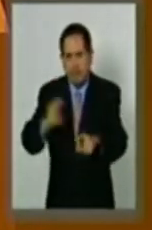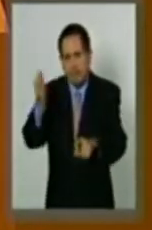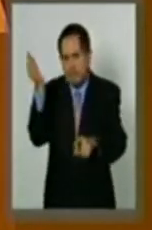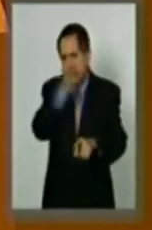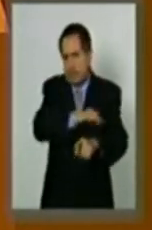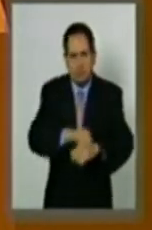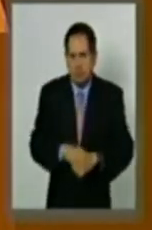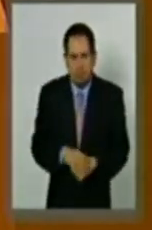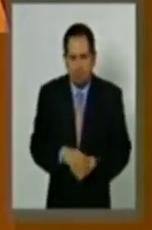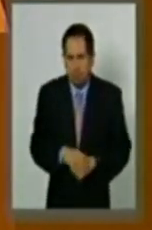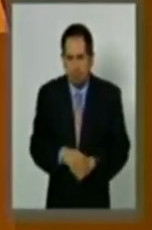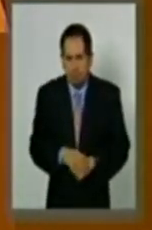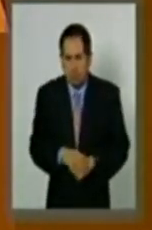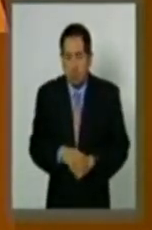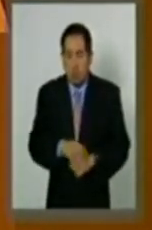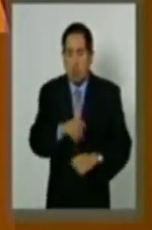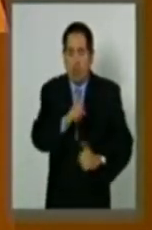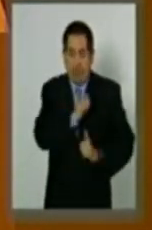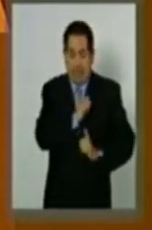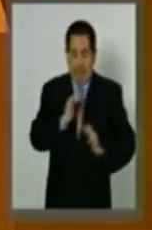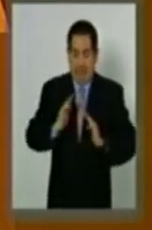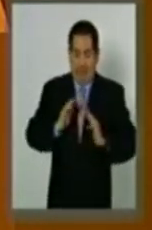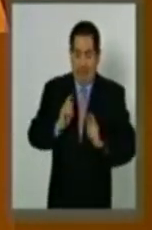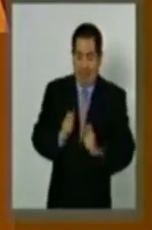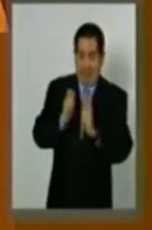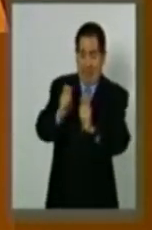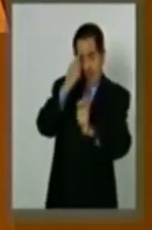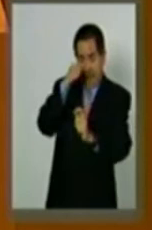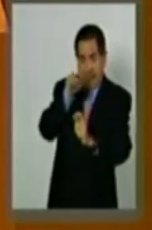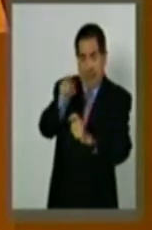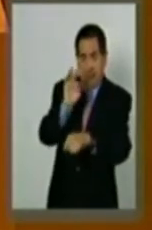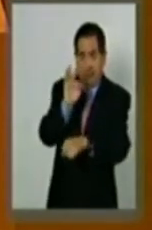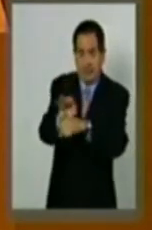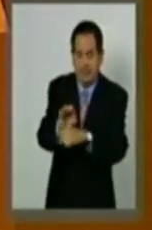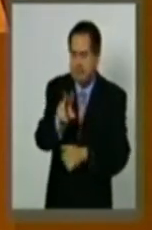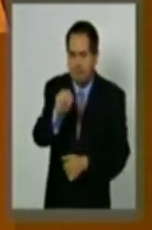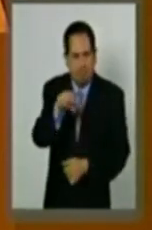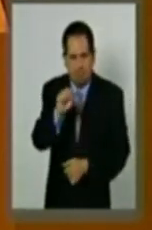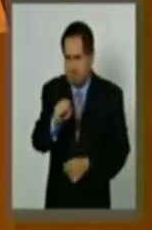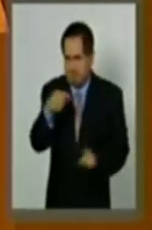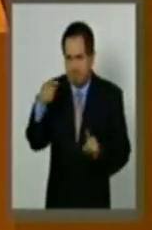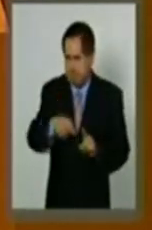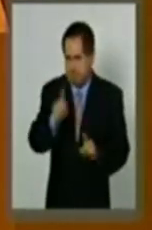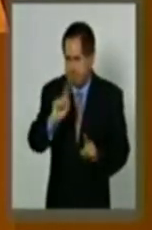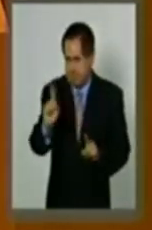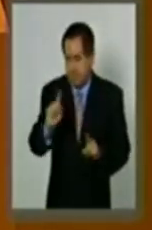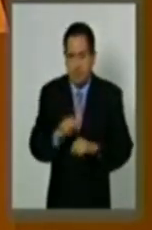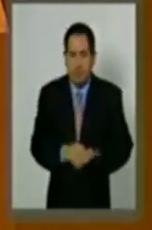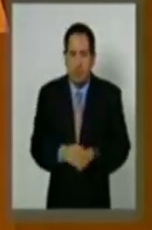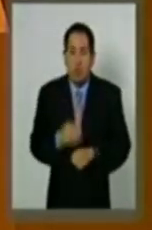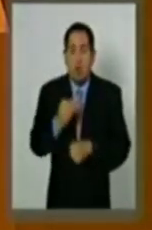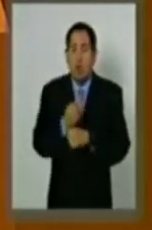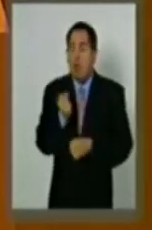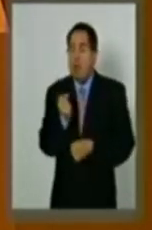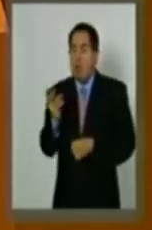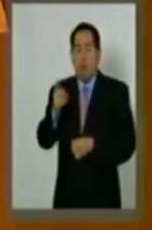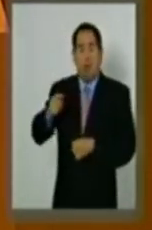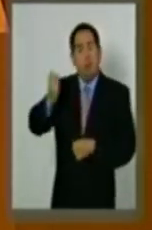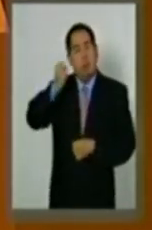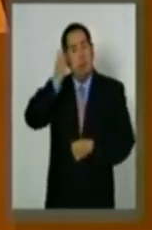una ley exclusivamente para las Fuerzas Armadas, compañeras y compañeros. Se ha tratado de exponer